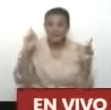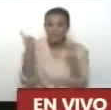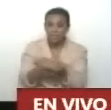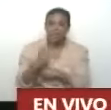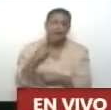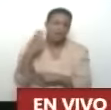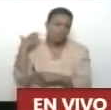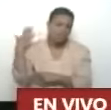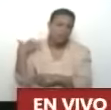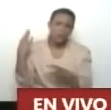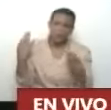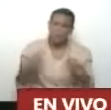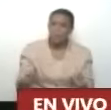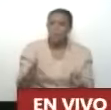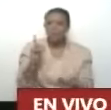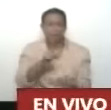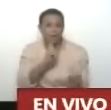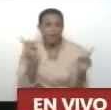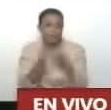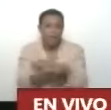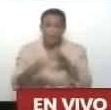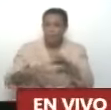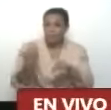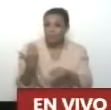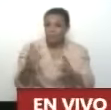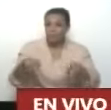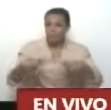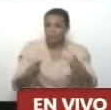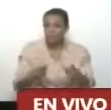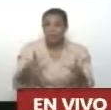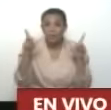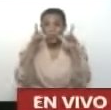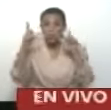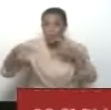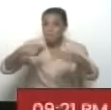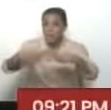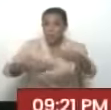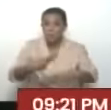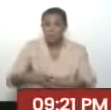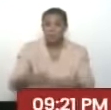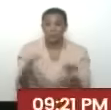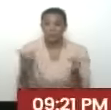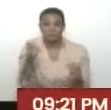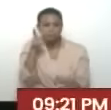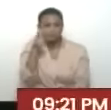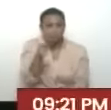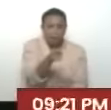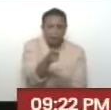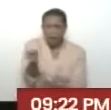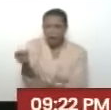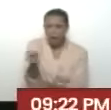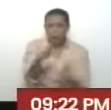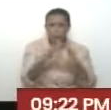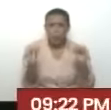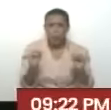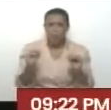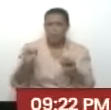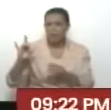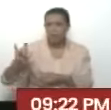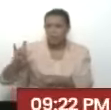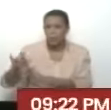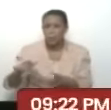tradicional, que está cambiando rápidamente, y están las nuevas producciones cinematográficas para todas las